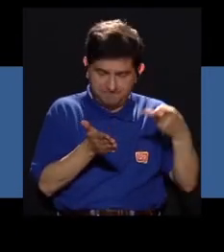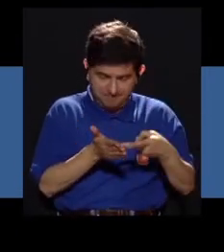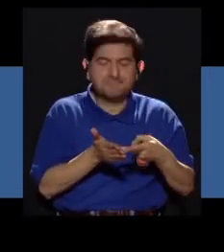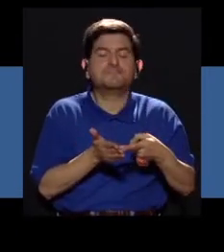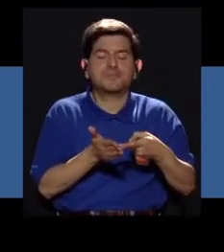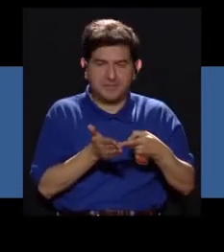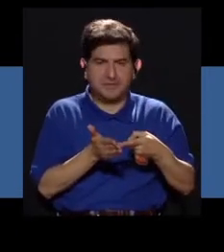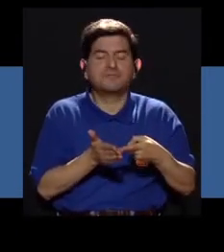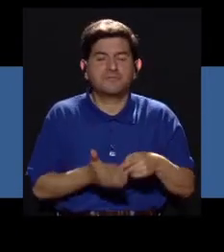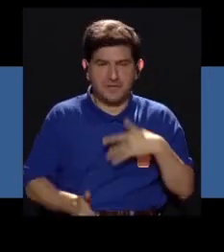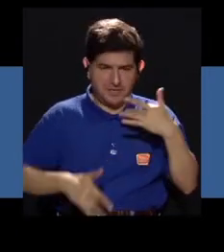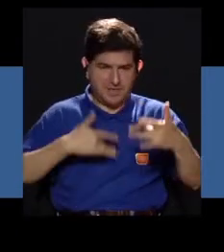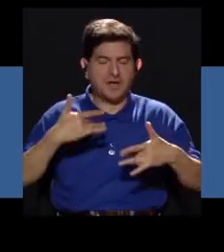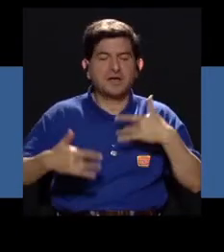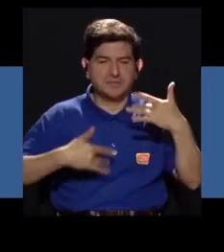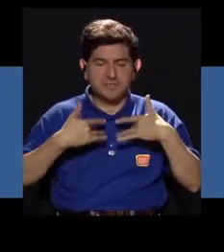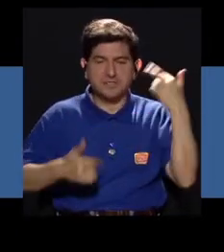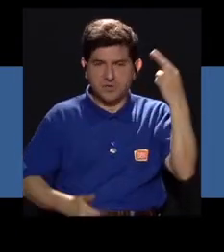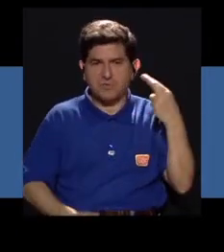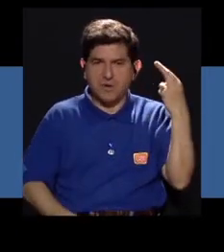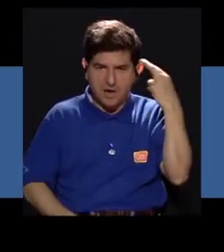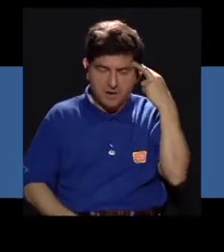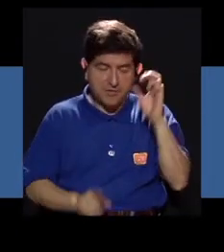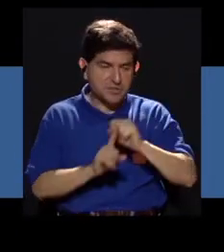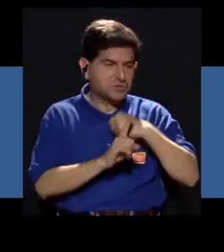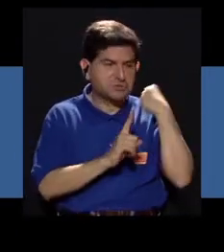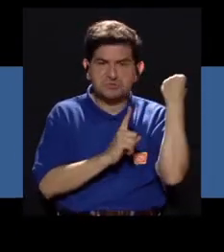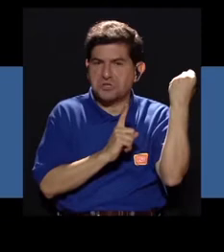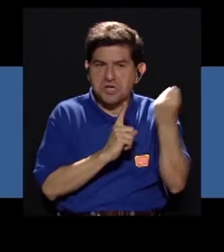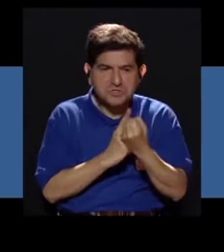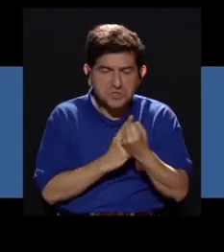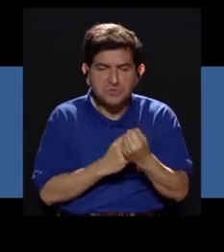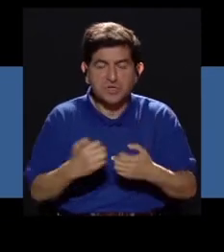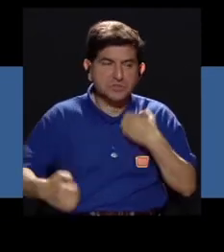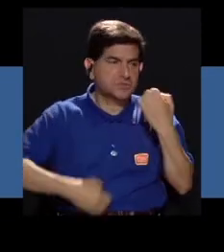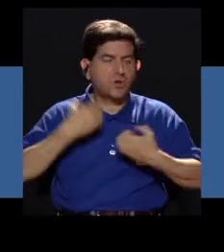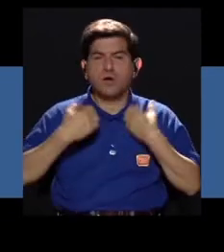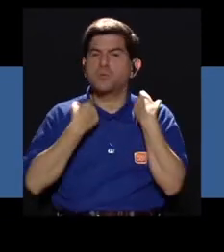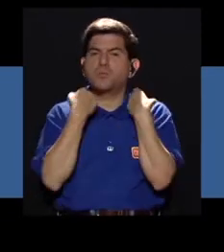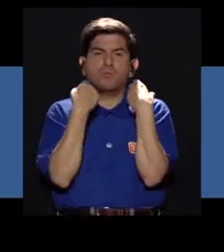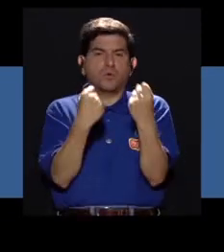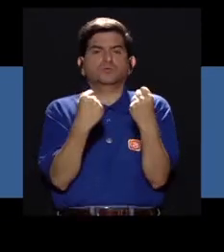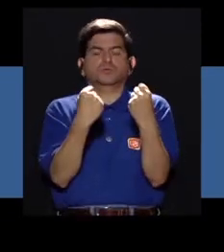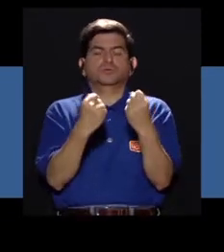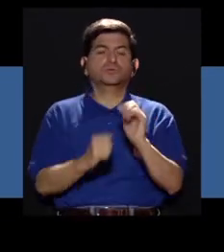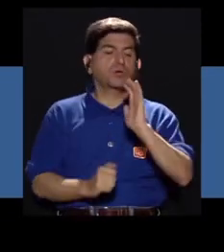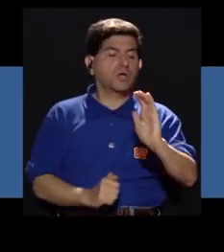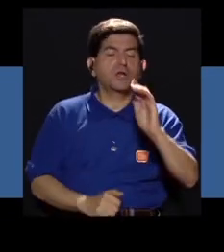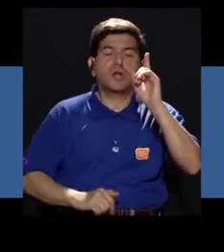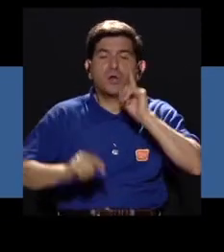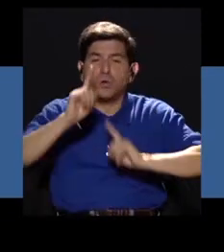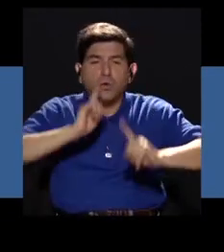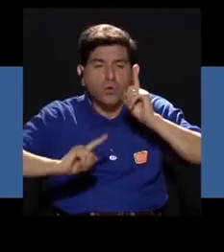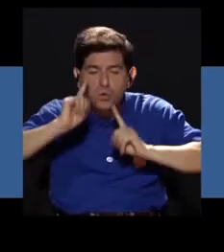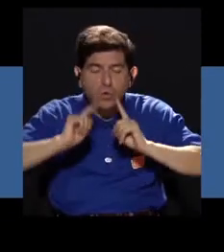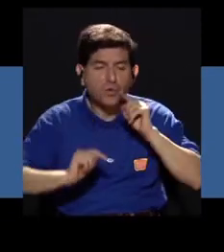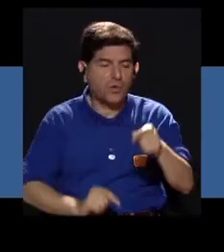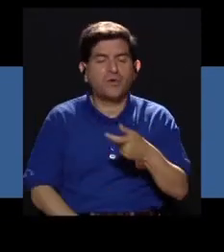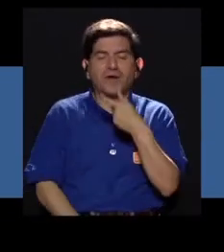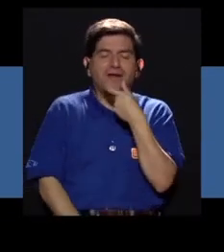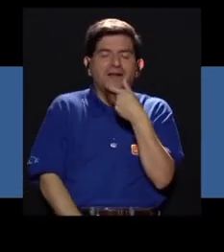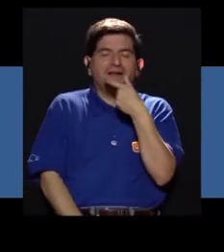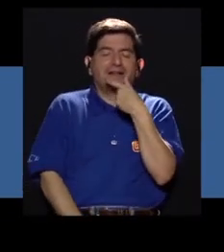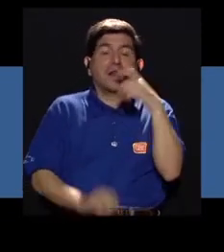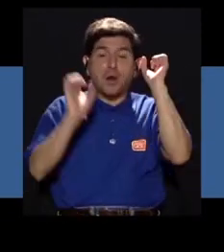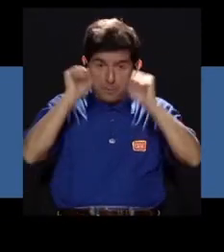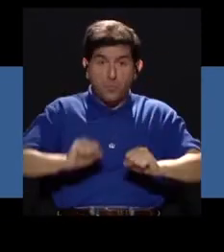es o síntomas, ¿verdad?, que se provocaron por alguna situación, inclusive una emoción fuerte, que el niño lloró, que el